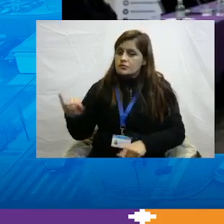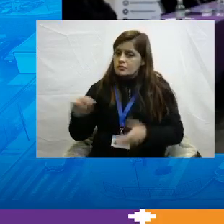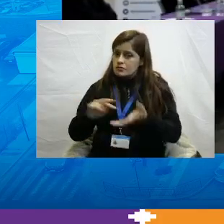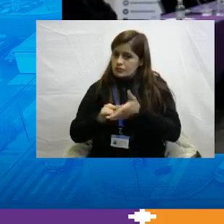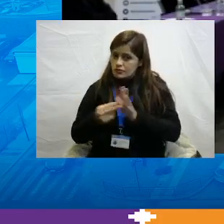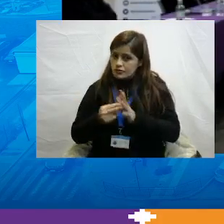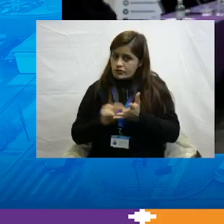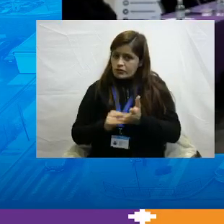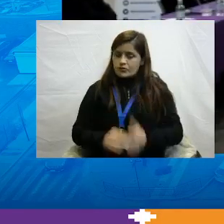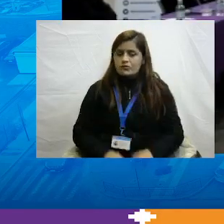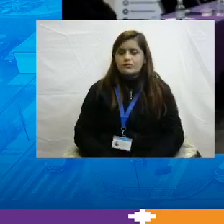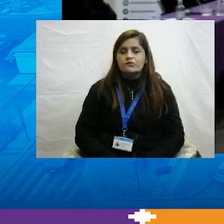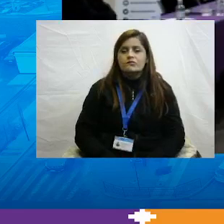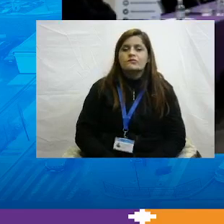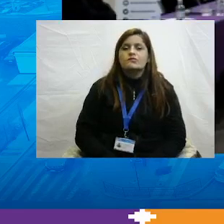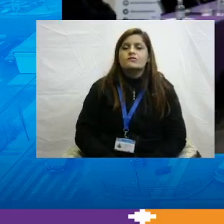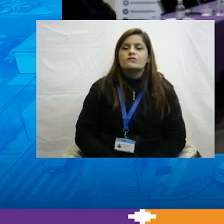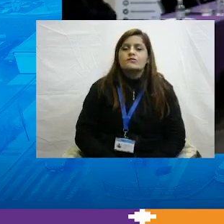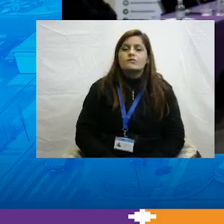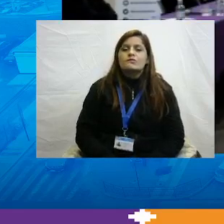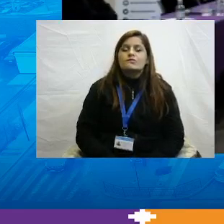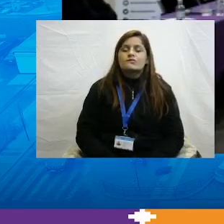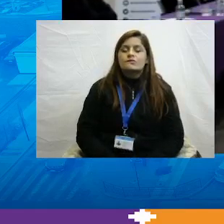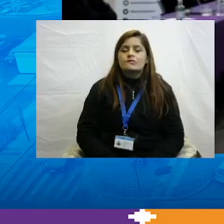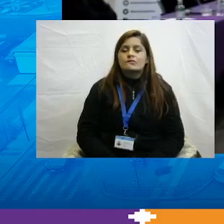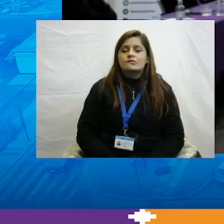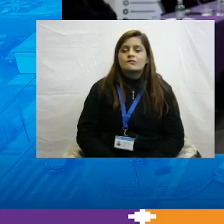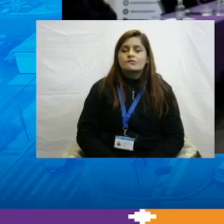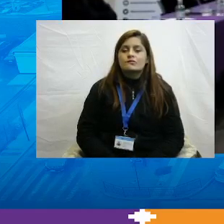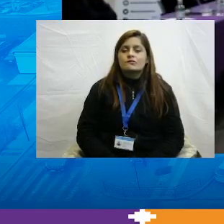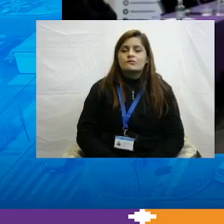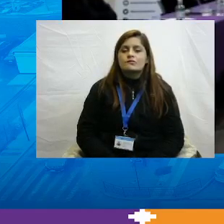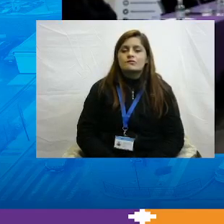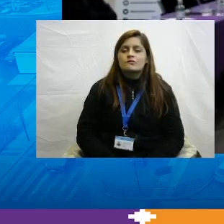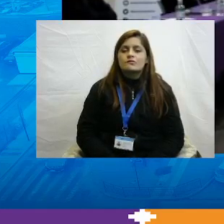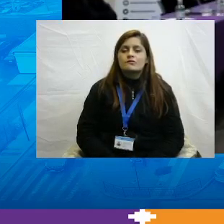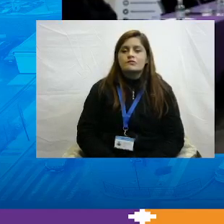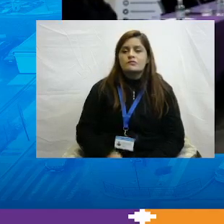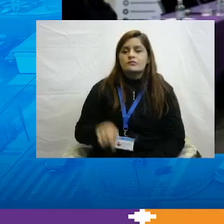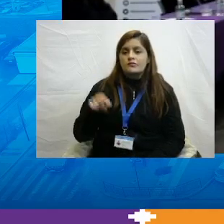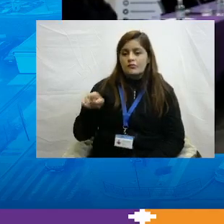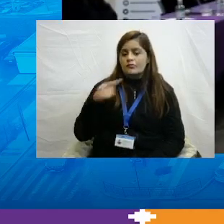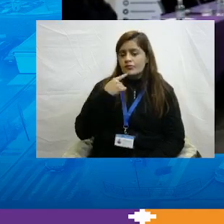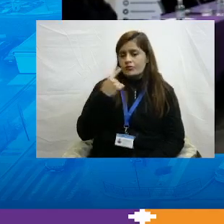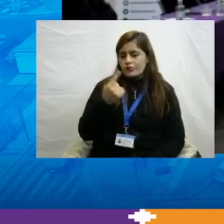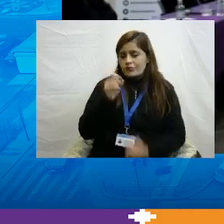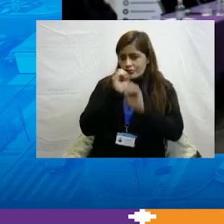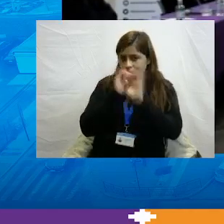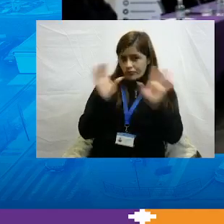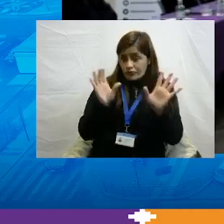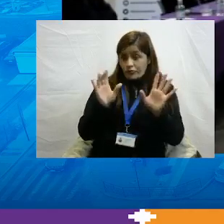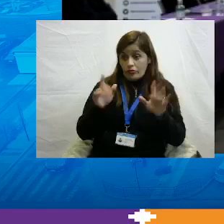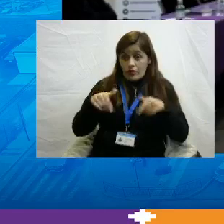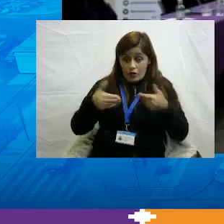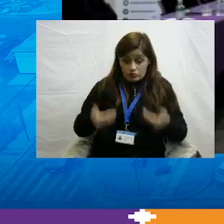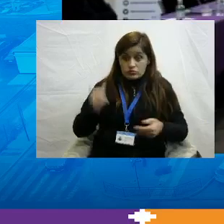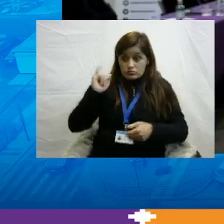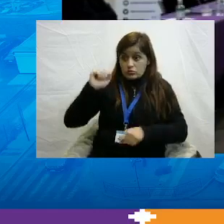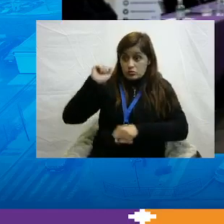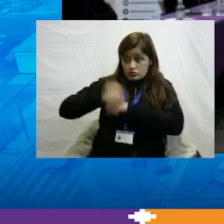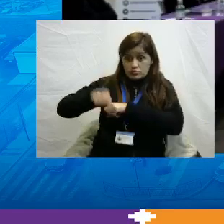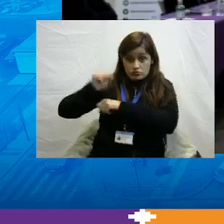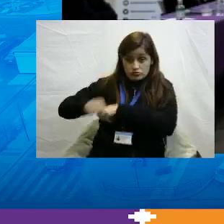Eso es un poco la forma, la formalidad que plantea el colega, digamos. Esa es la, tener claro eso, digamos, que